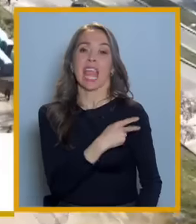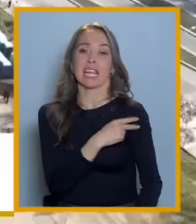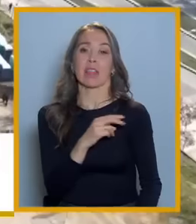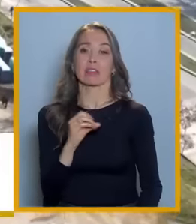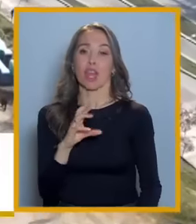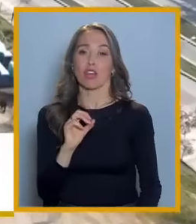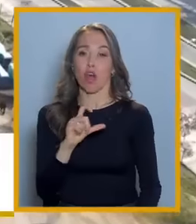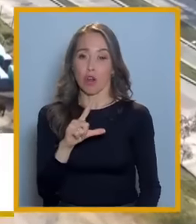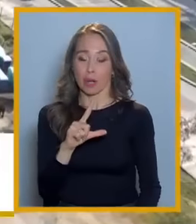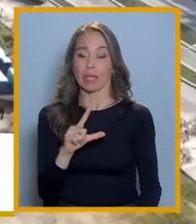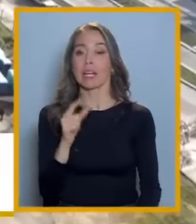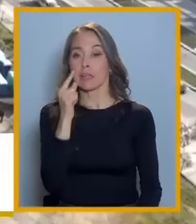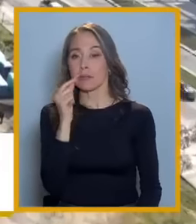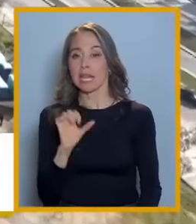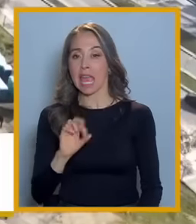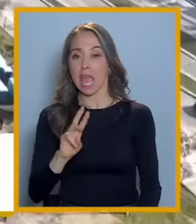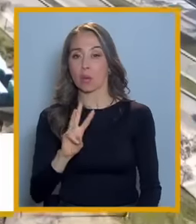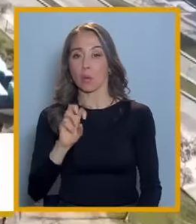Mukarsel.